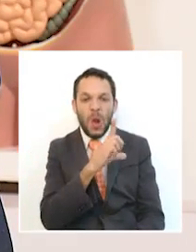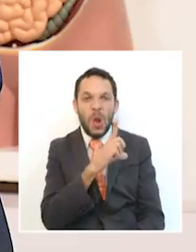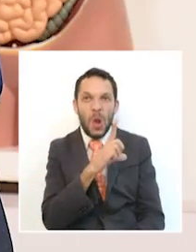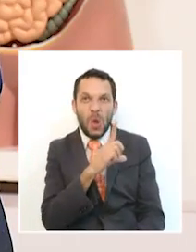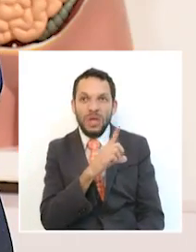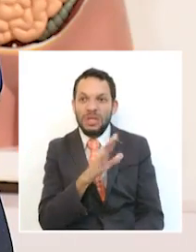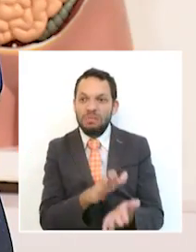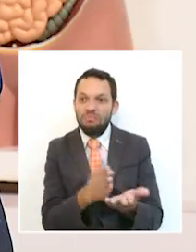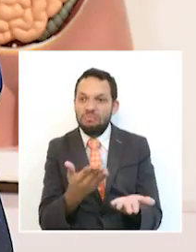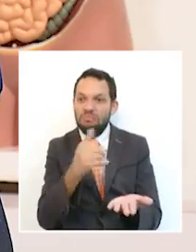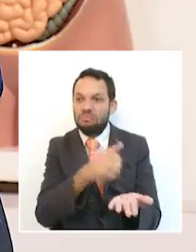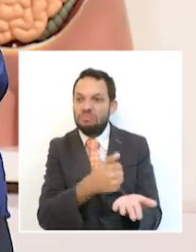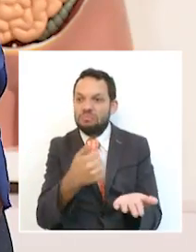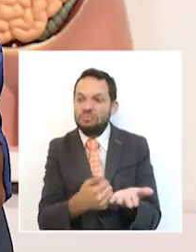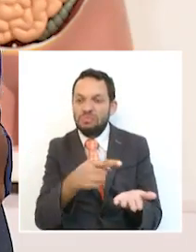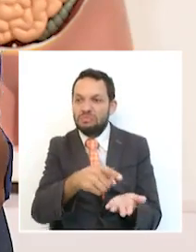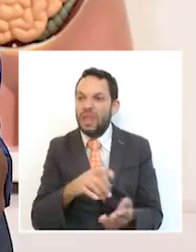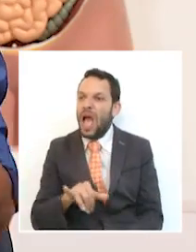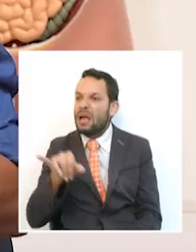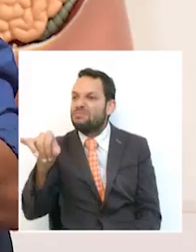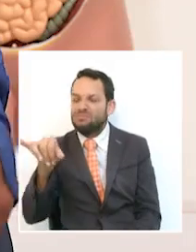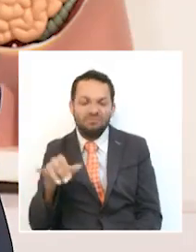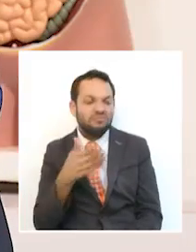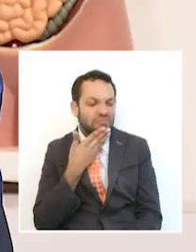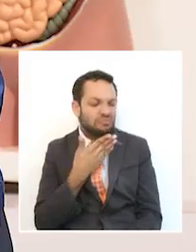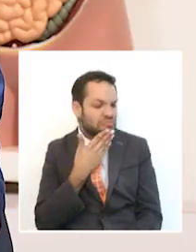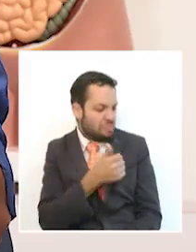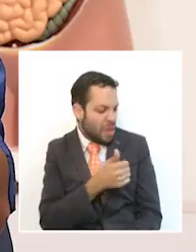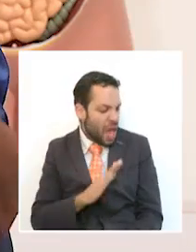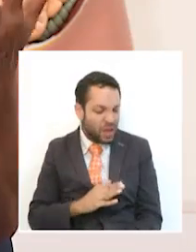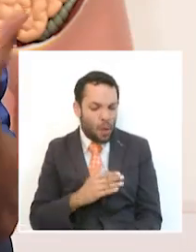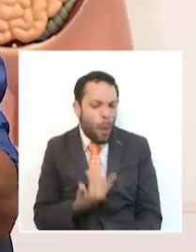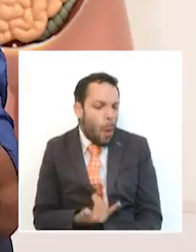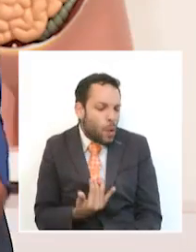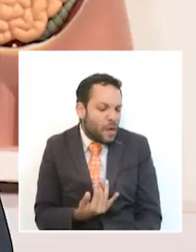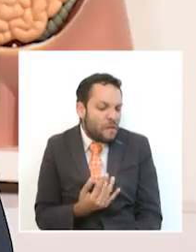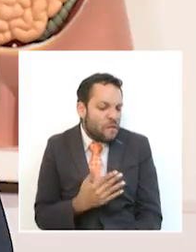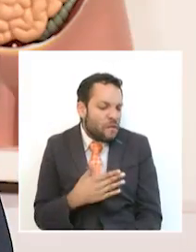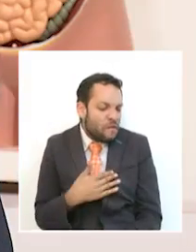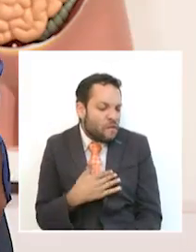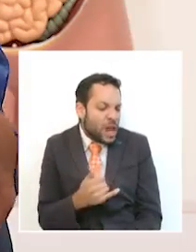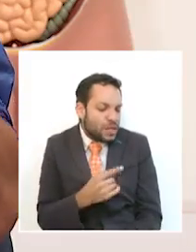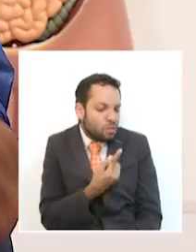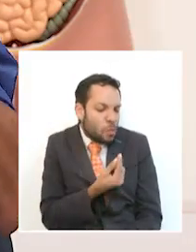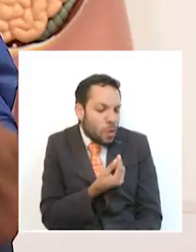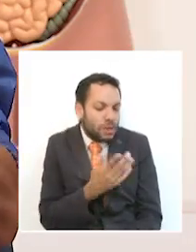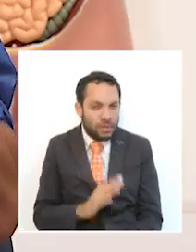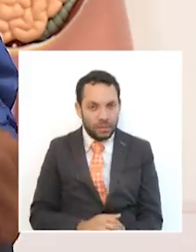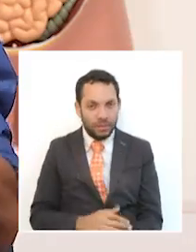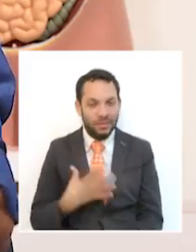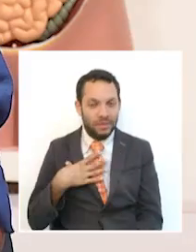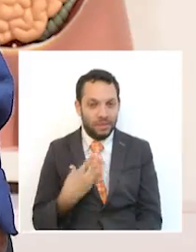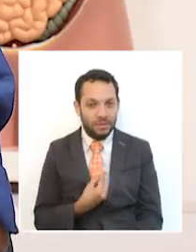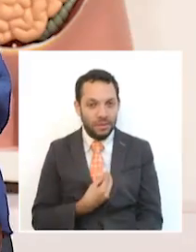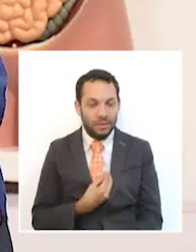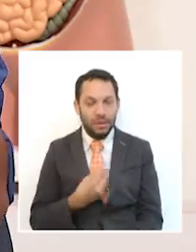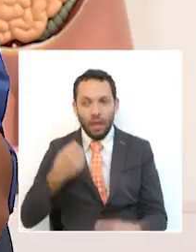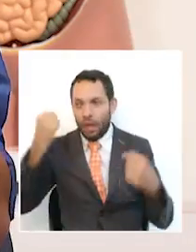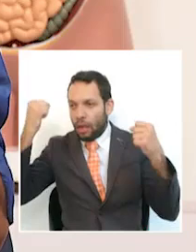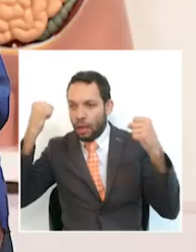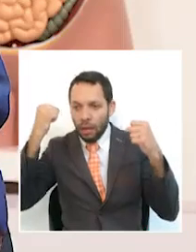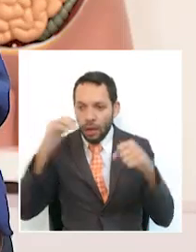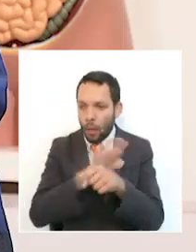visa y muchas veces ni nos si nos da una alegría momentánea no le vemos como tantas cosas debido a que estamos como con tantos traumas